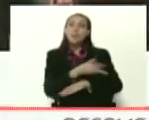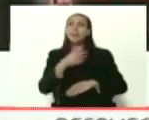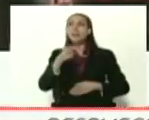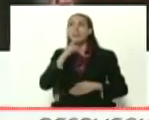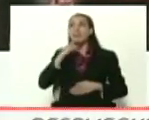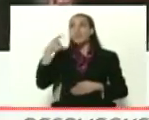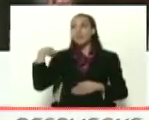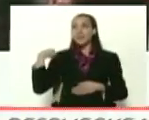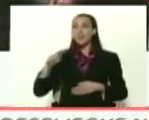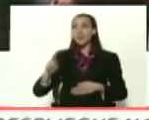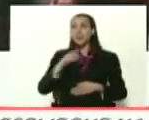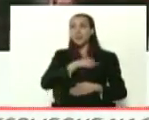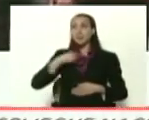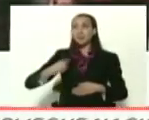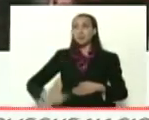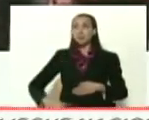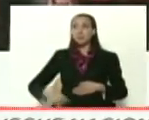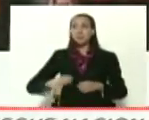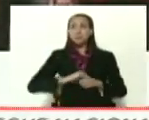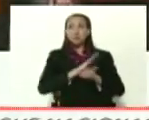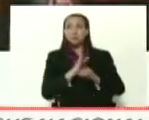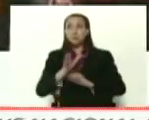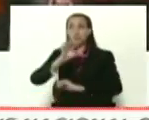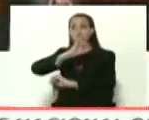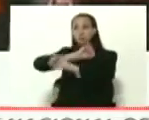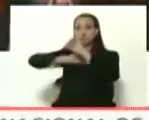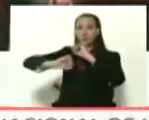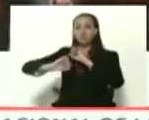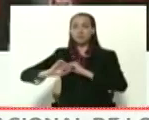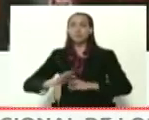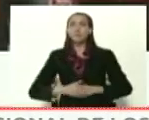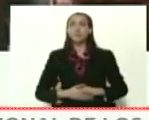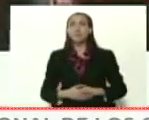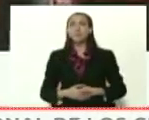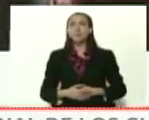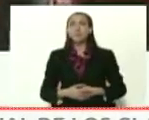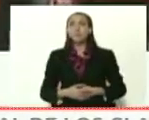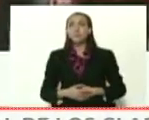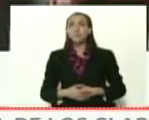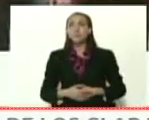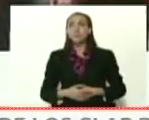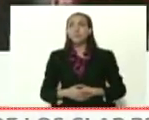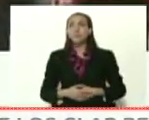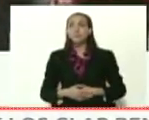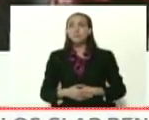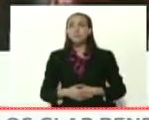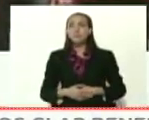difícil en China durante la batalla contra COVID-19. De eso